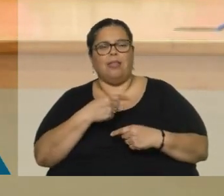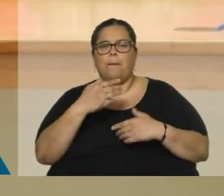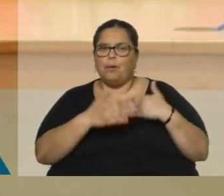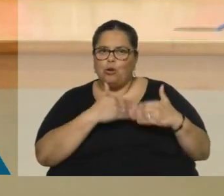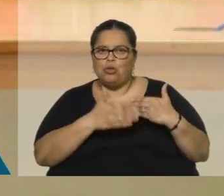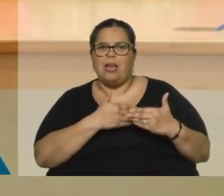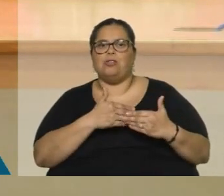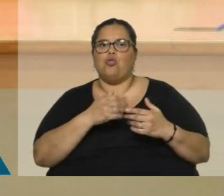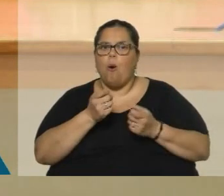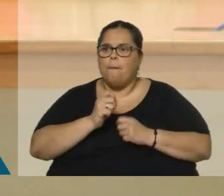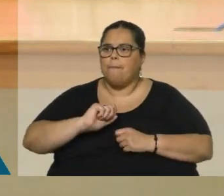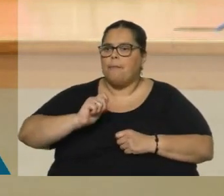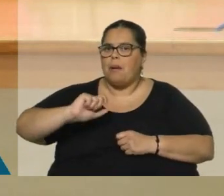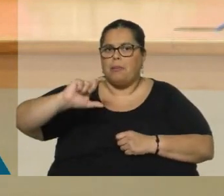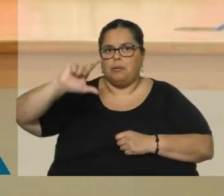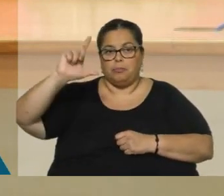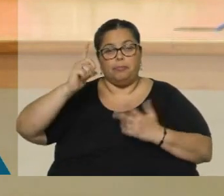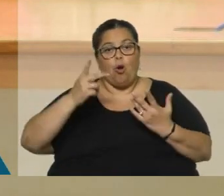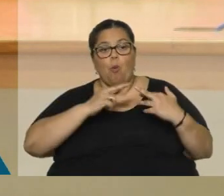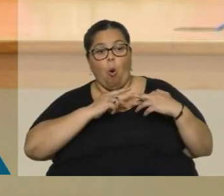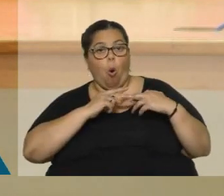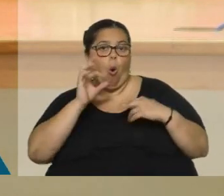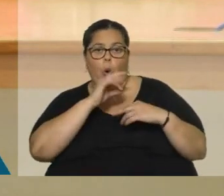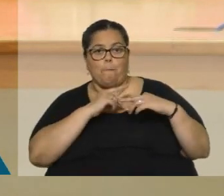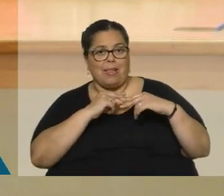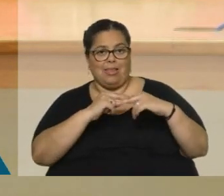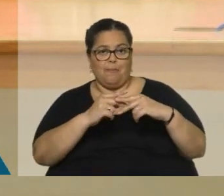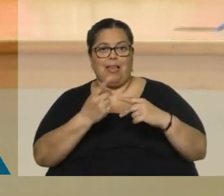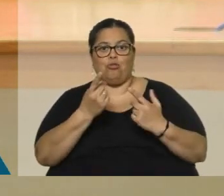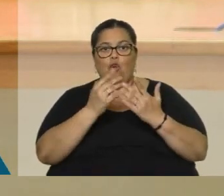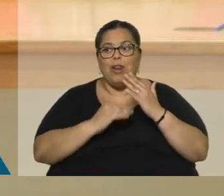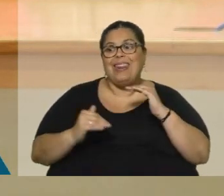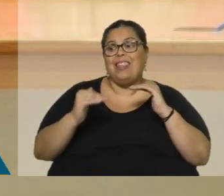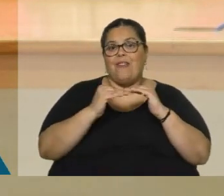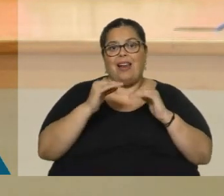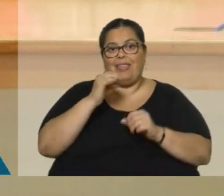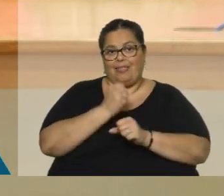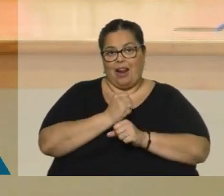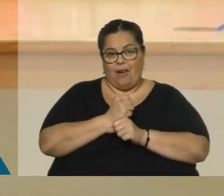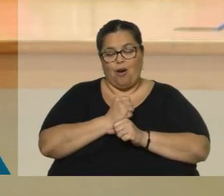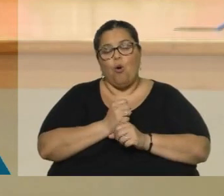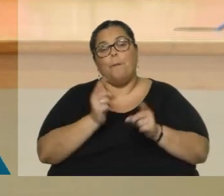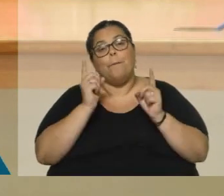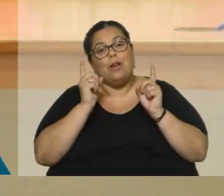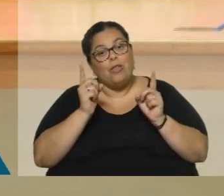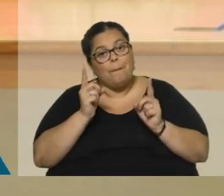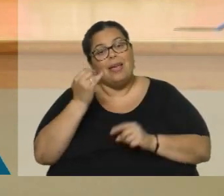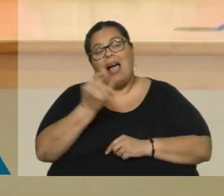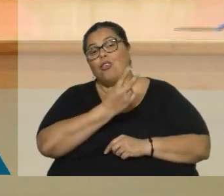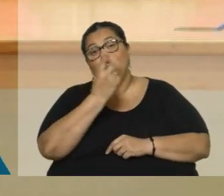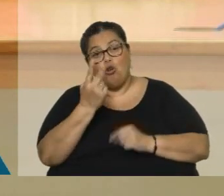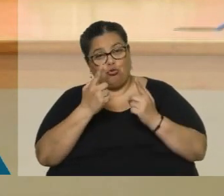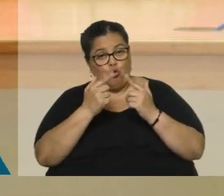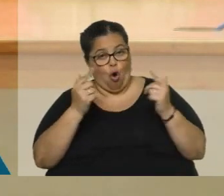proceso de crecimiento o de mantenimiento de los niveles de empleo, pero ahí hay dos señales